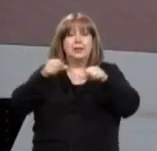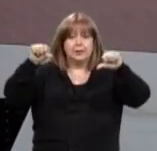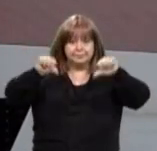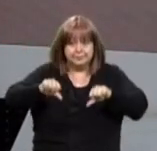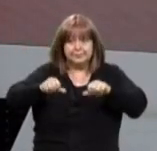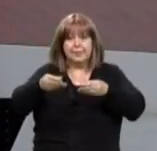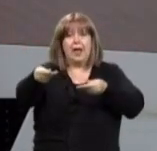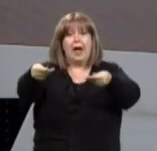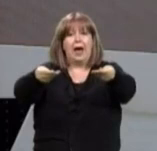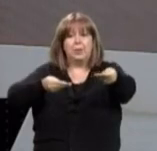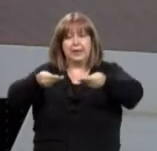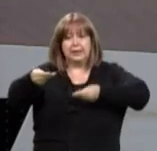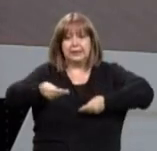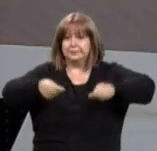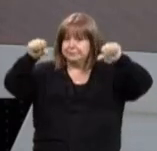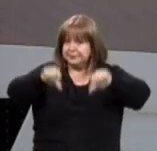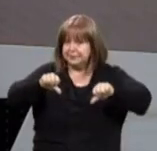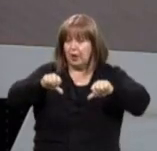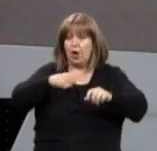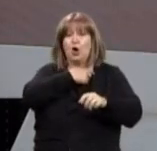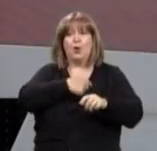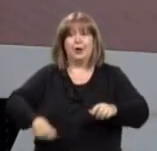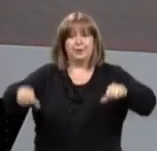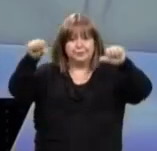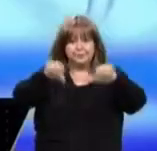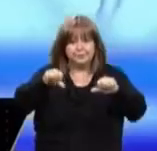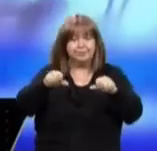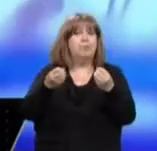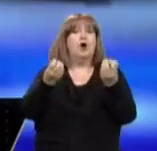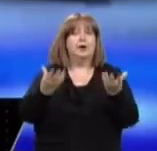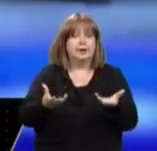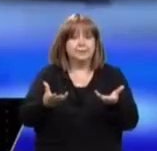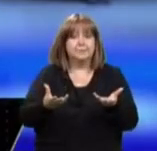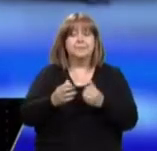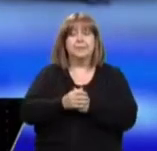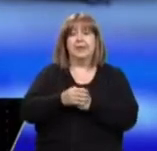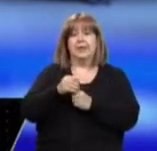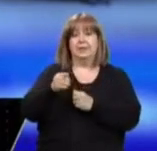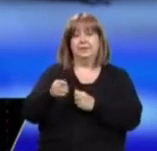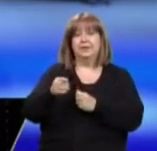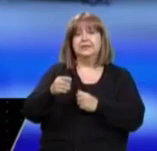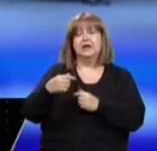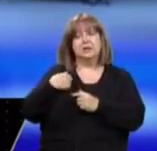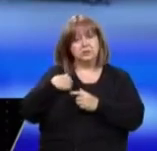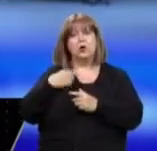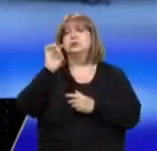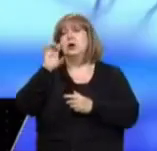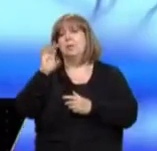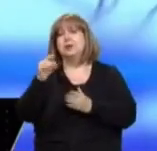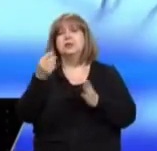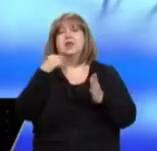Papa Francisco en esa entrevista a medios, a una agencia de prensa internacional. Argentina en este momento, y no hago política, leo los datos, dijo el